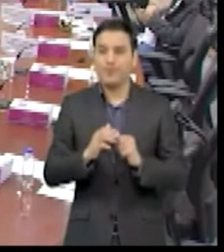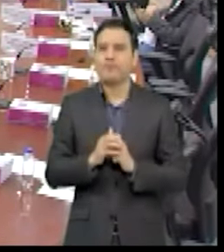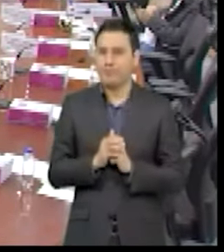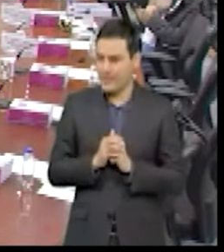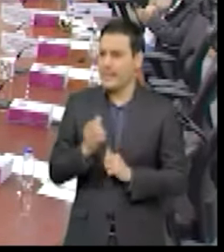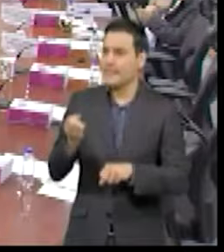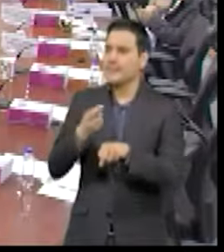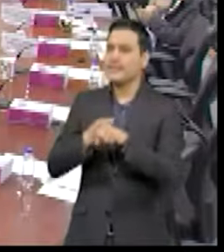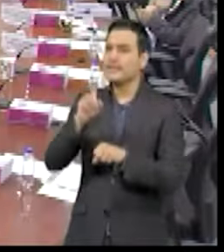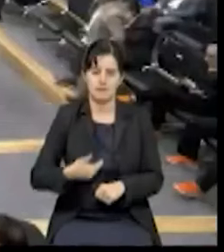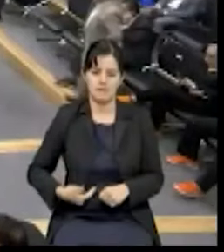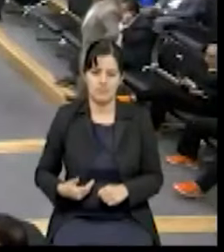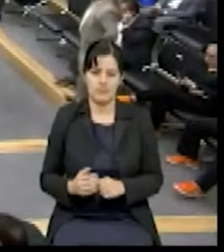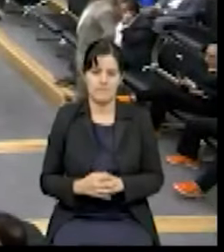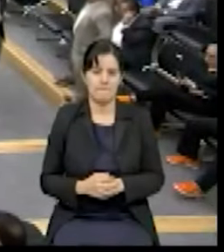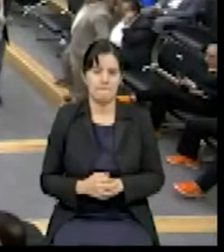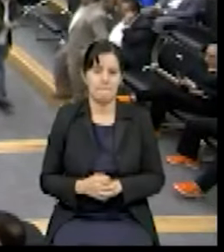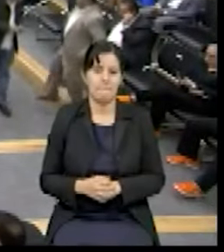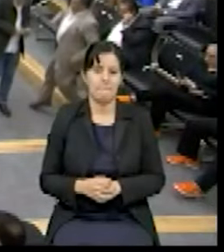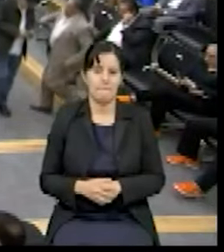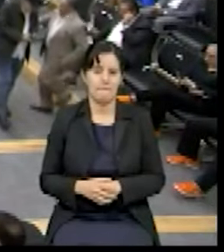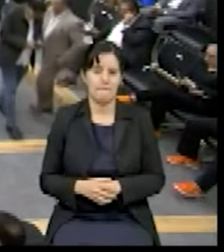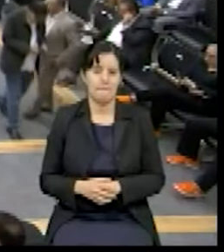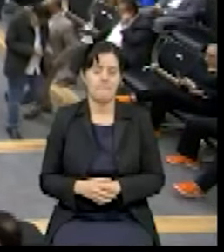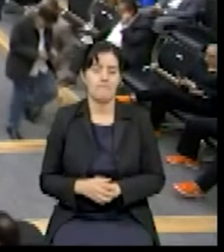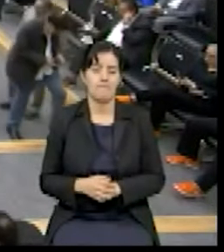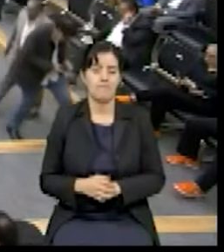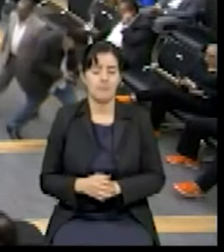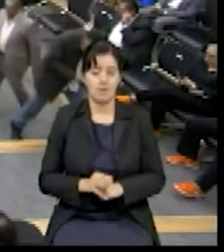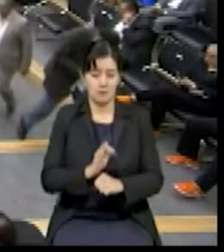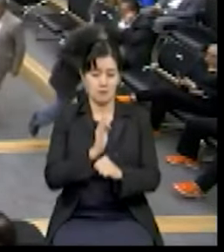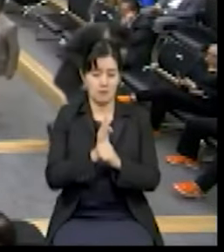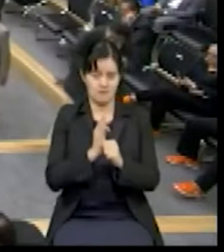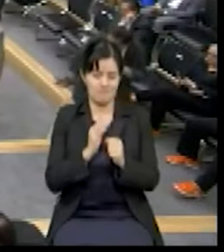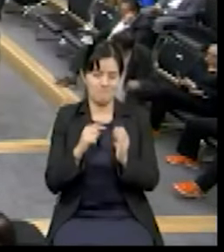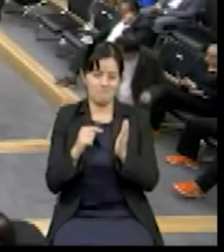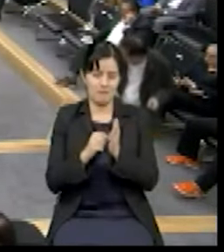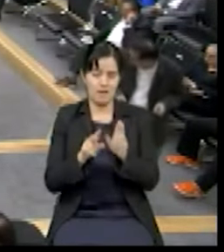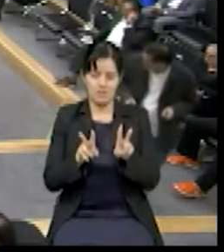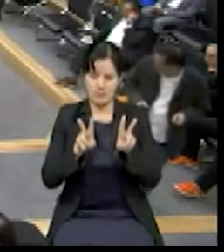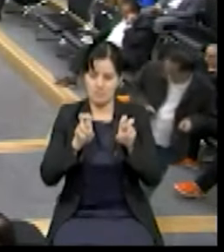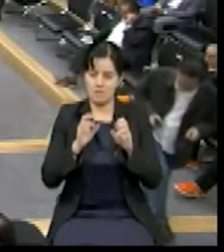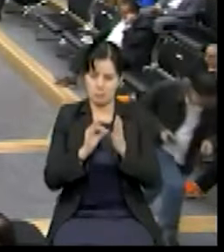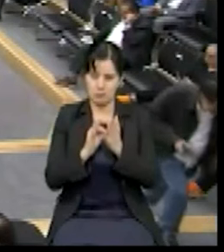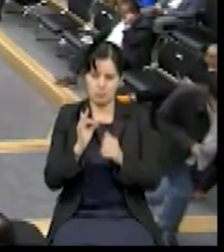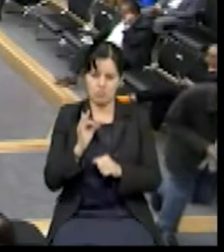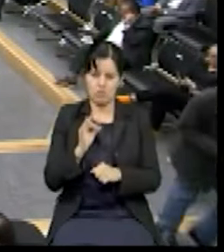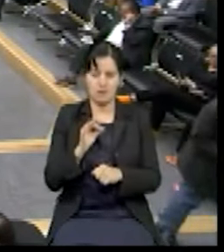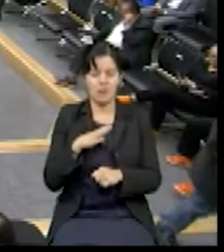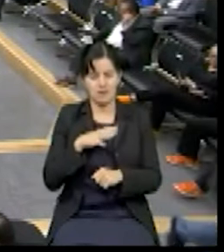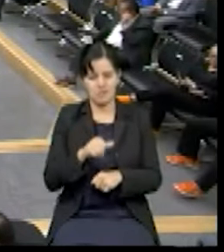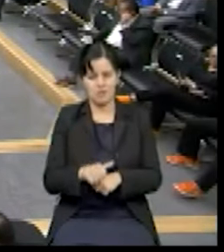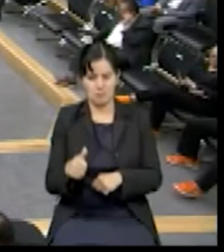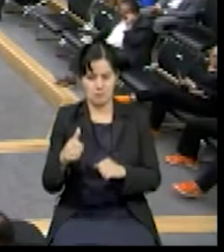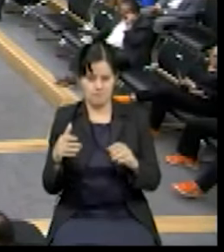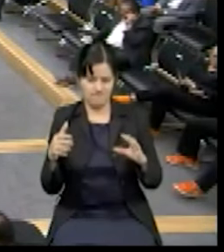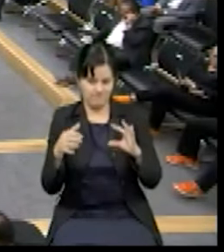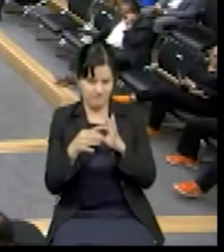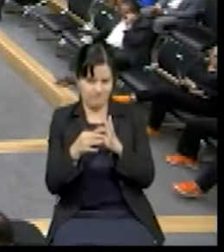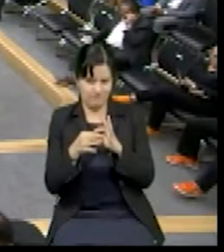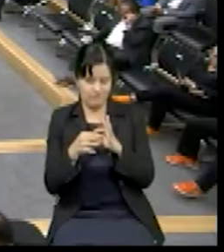apoyos muy específicos para, por ejemplo, cosas como el traslado de las boletas electorales o de los paquetes electorales. Ahora, o el día de la jornada